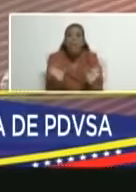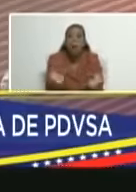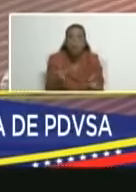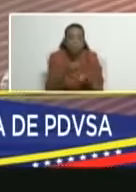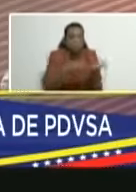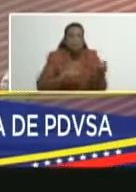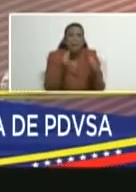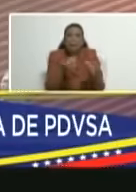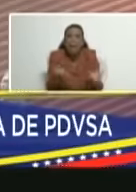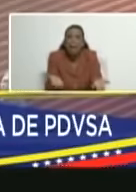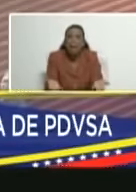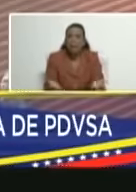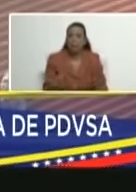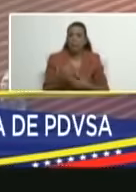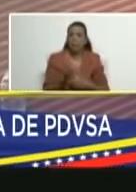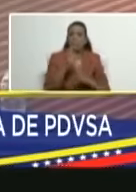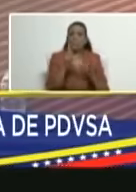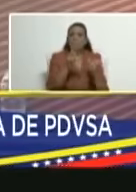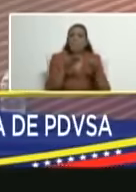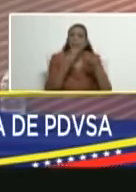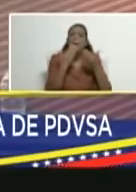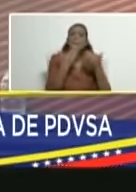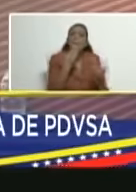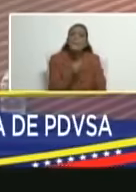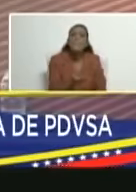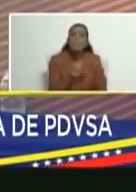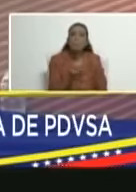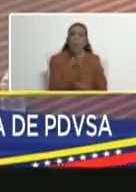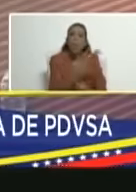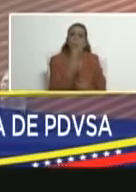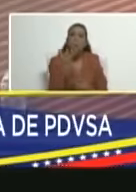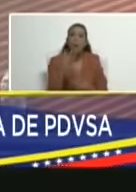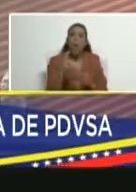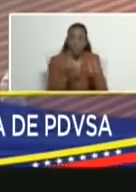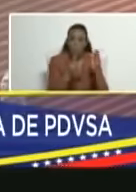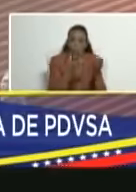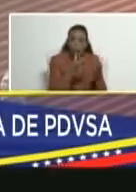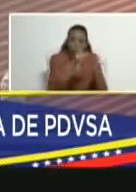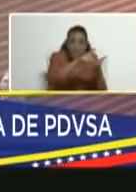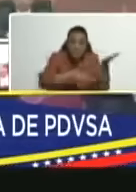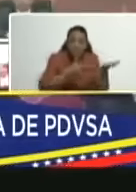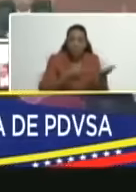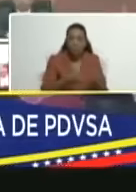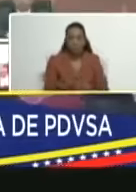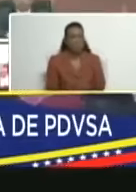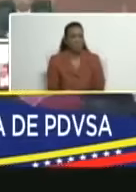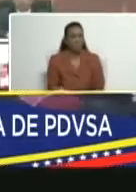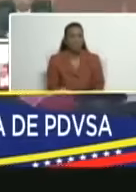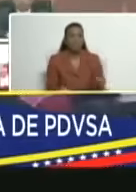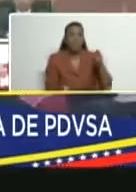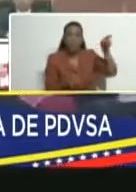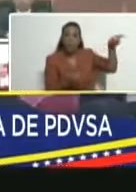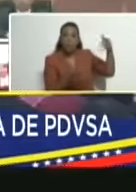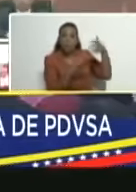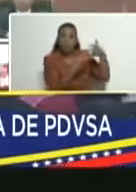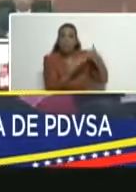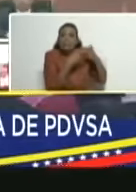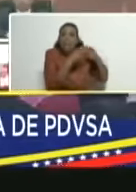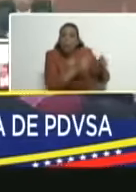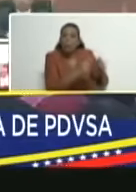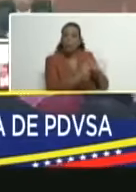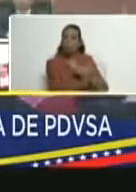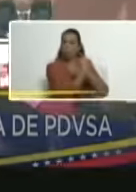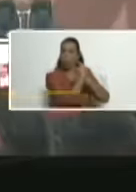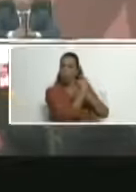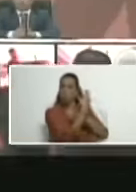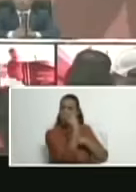verdad. Esa es la verdadita. Y después trataron de chantajear,